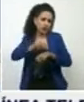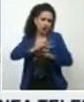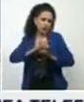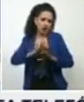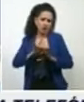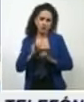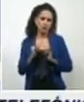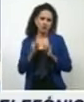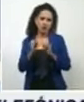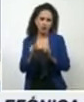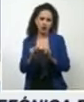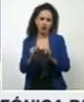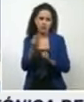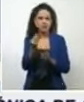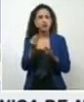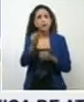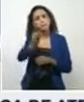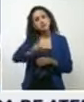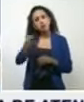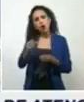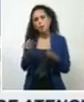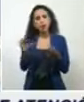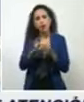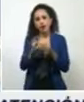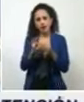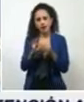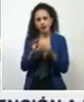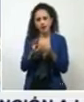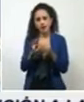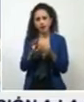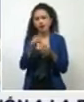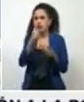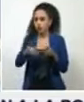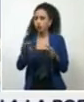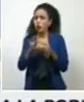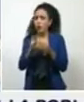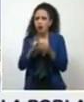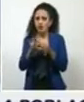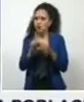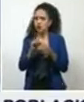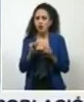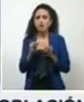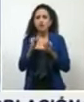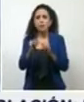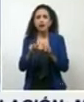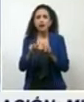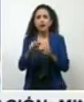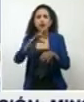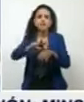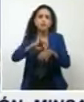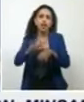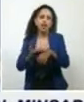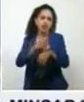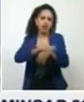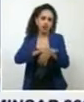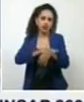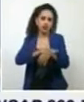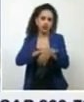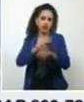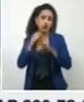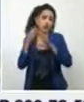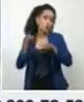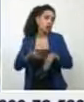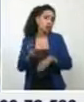pacientes críticos y graves las enfermedades asociadas. En los fallecidos no, porque un poco que